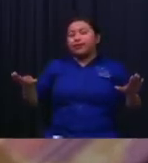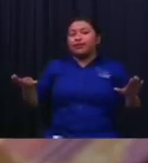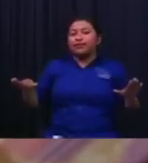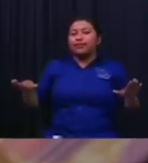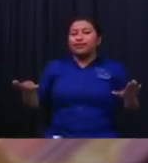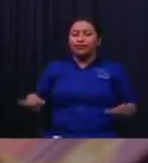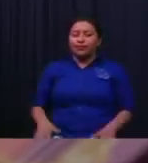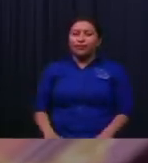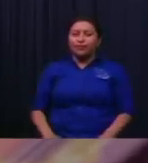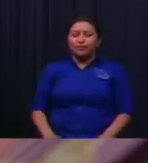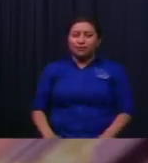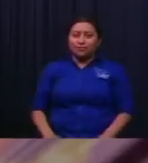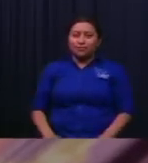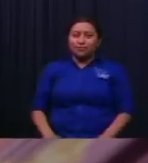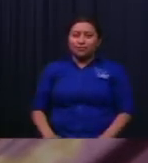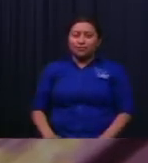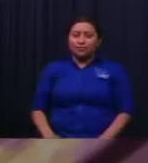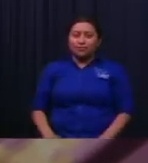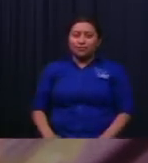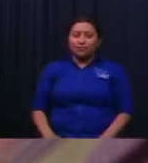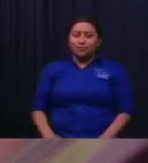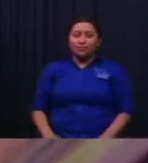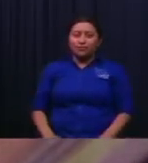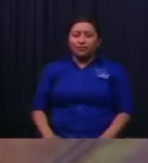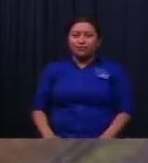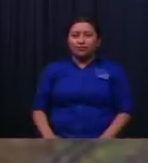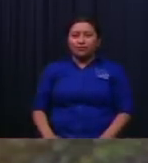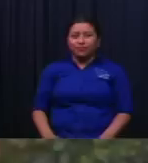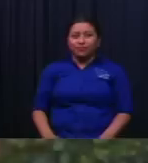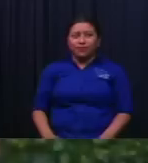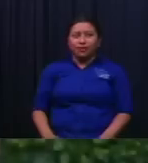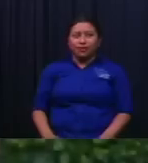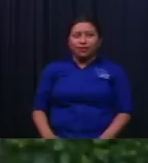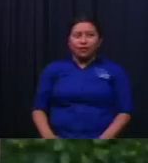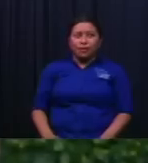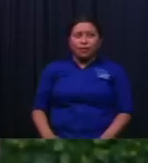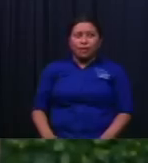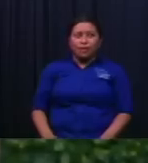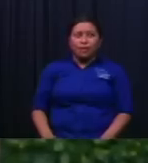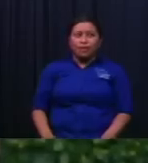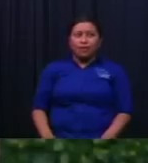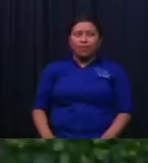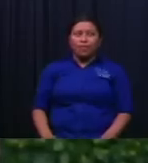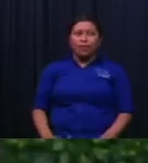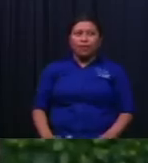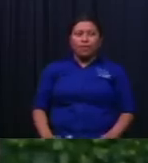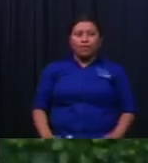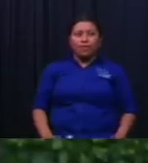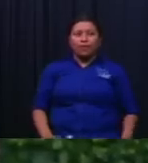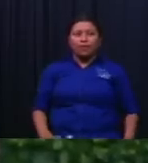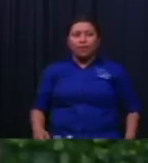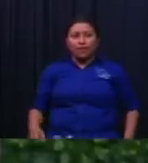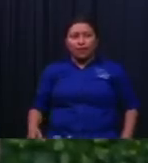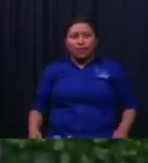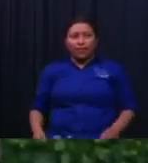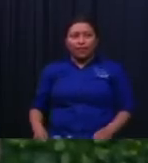Así que, acompáñeme al tema. Combatiendo la hostilidad. Sí se ve, ¿verdad?